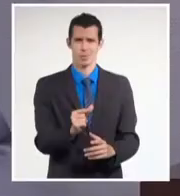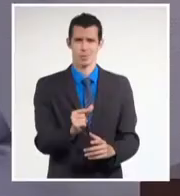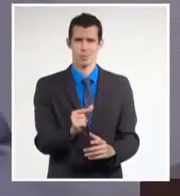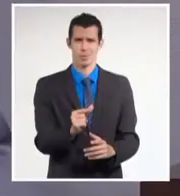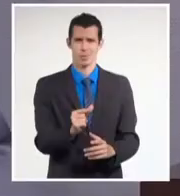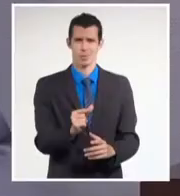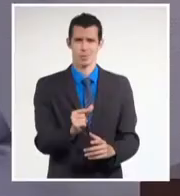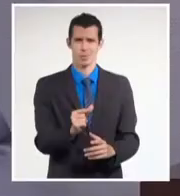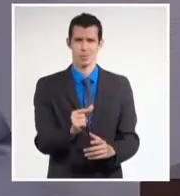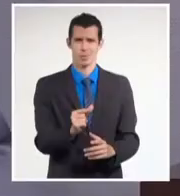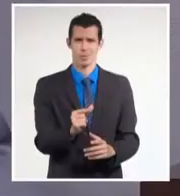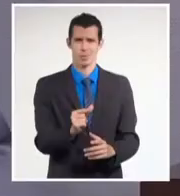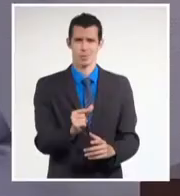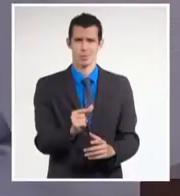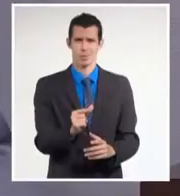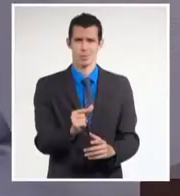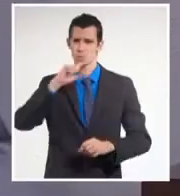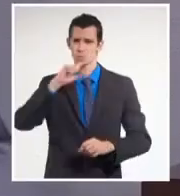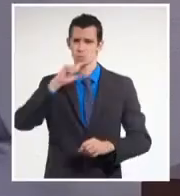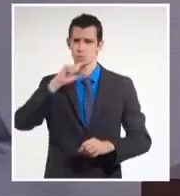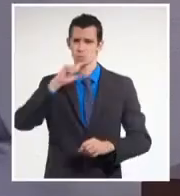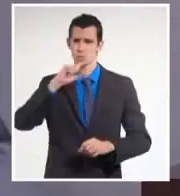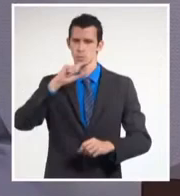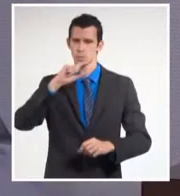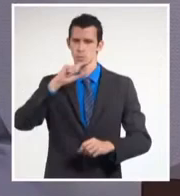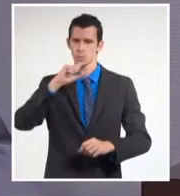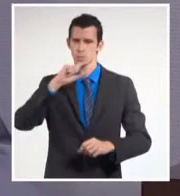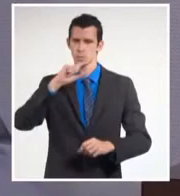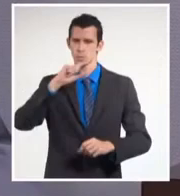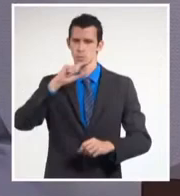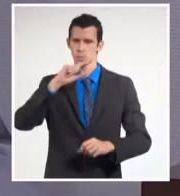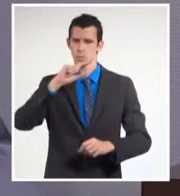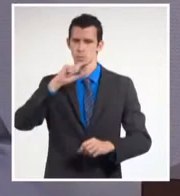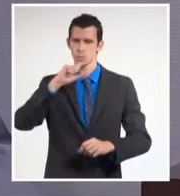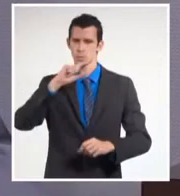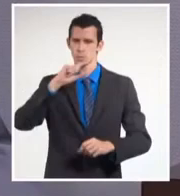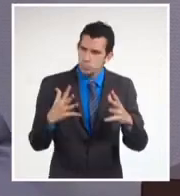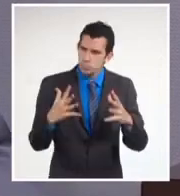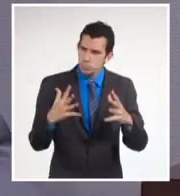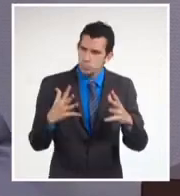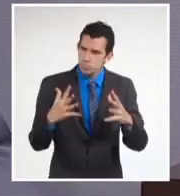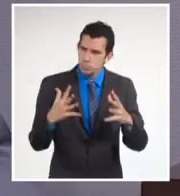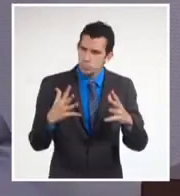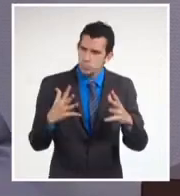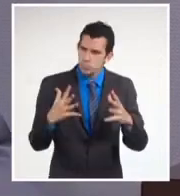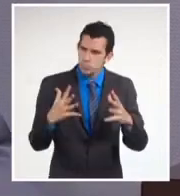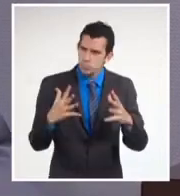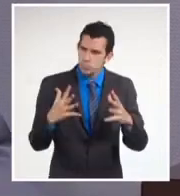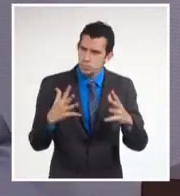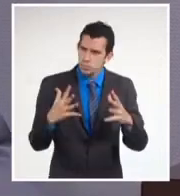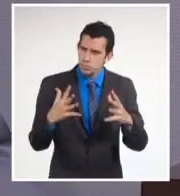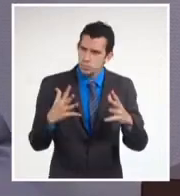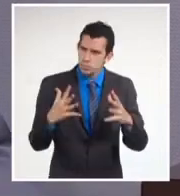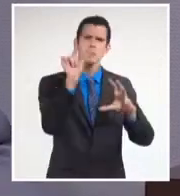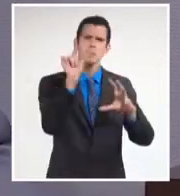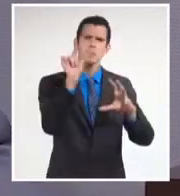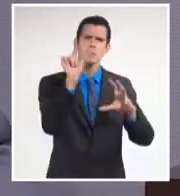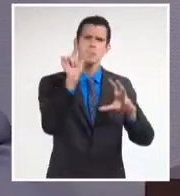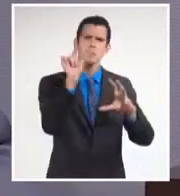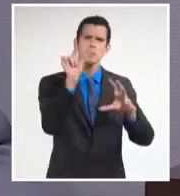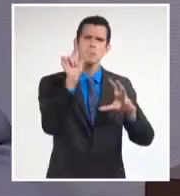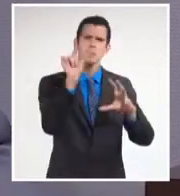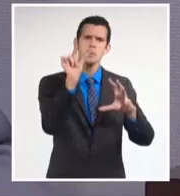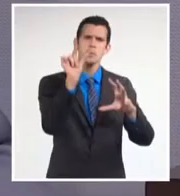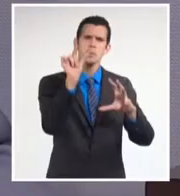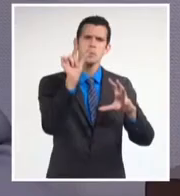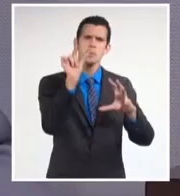en eso está, yo le decía a Talía, ¿cuántas personas inteligentes de todos los ámbitos de Cuba entran y salen del Palacio de la Revolución?